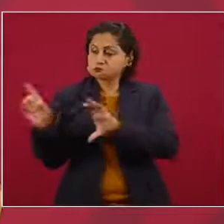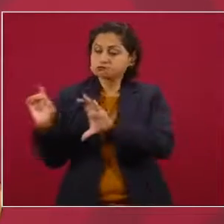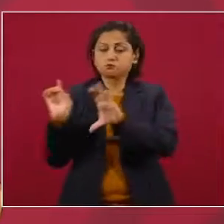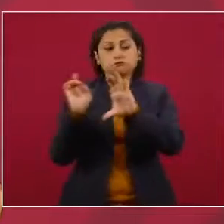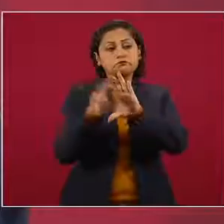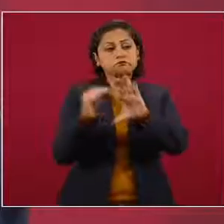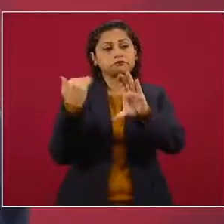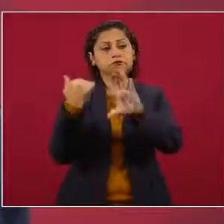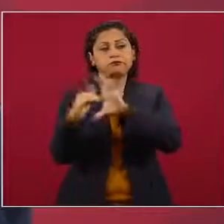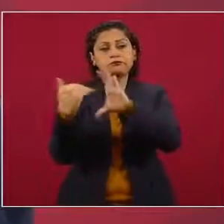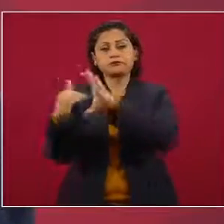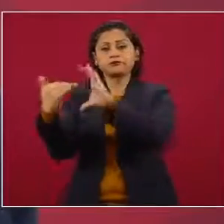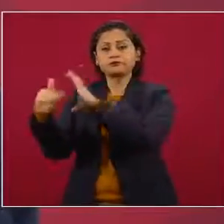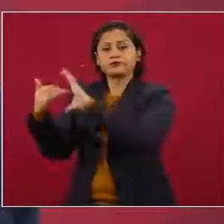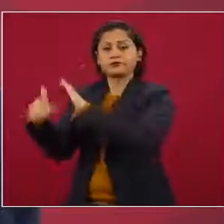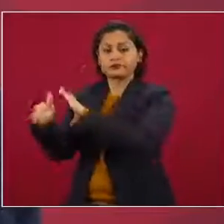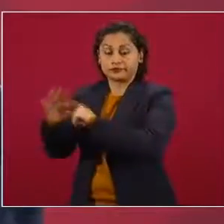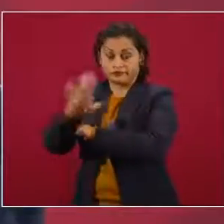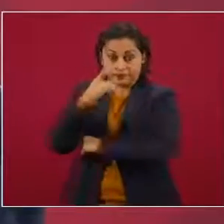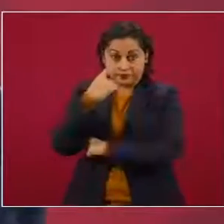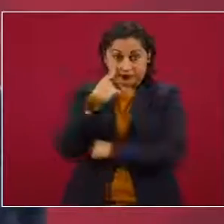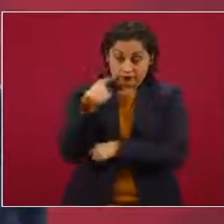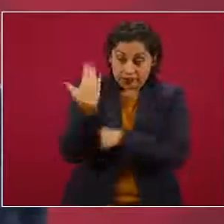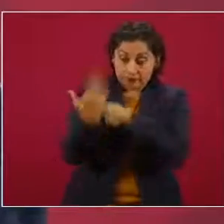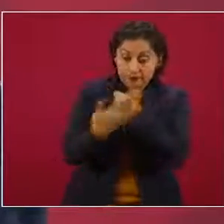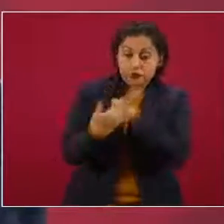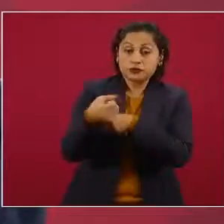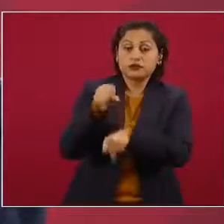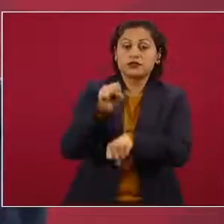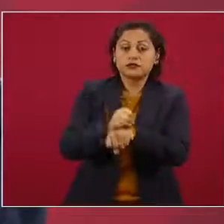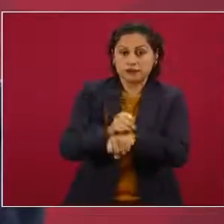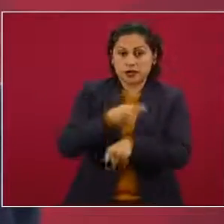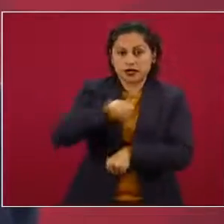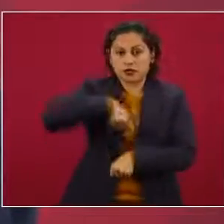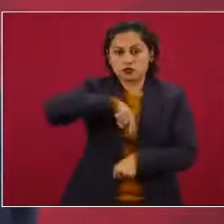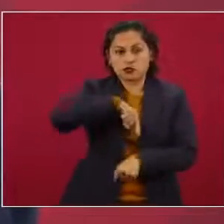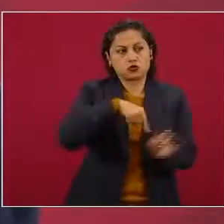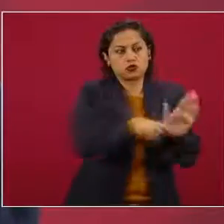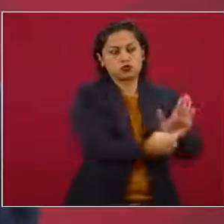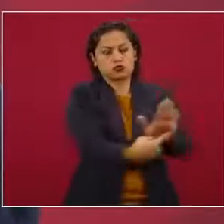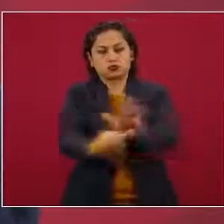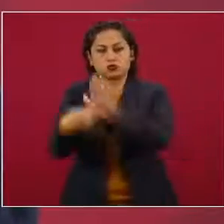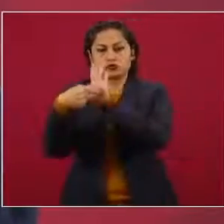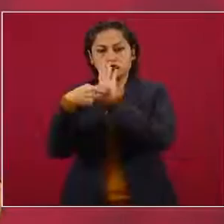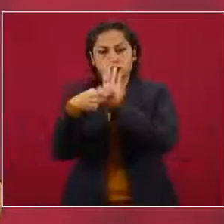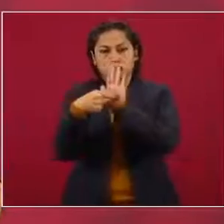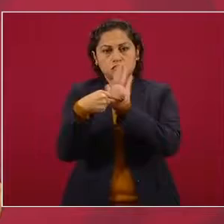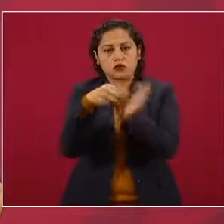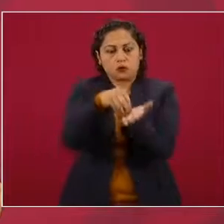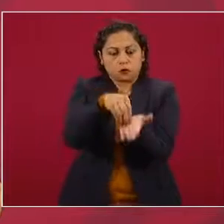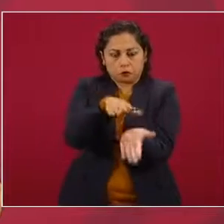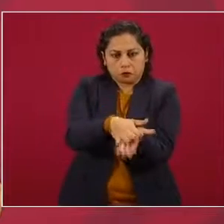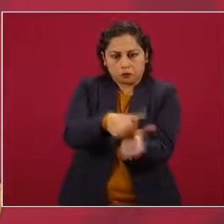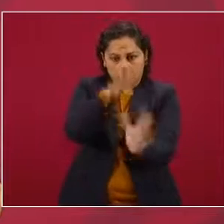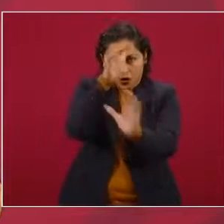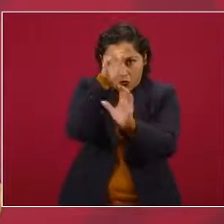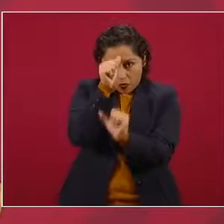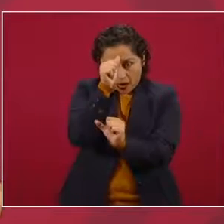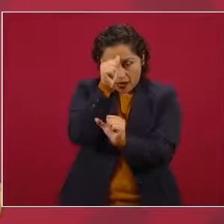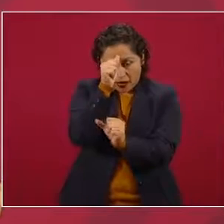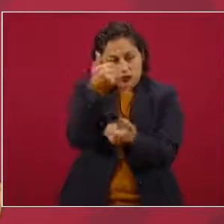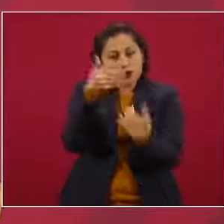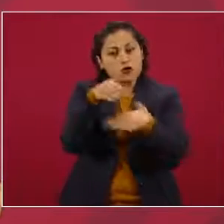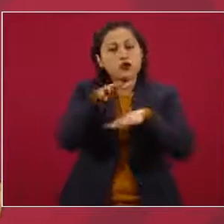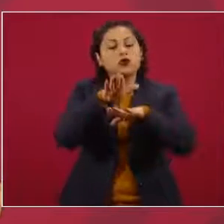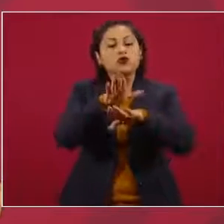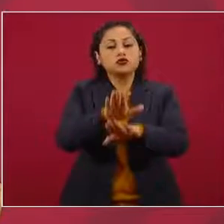Vamos a dar a conocer ya la próxima semana el acuerdo para que todos los créditos del Infonavit